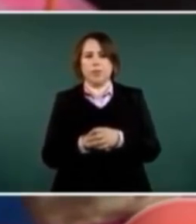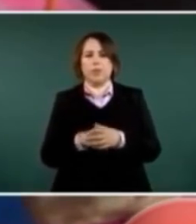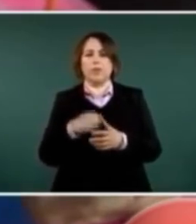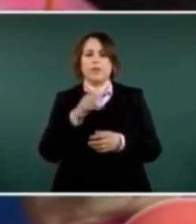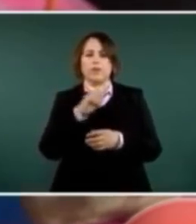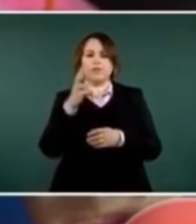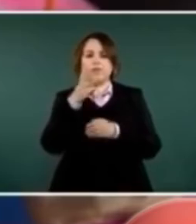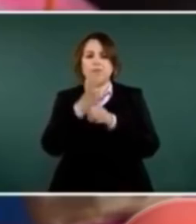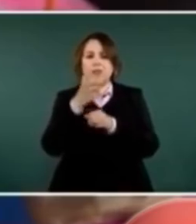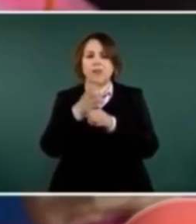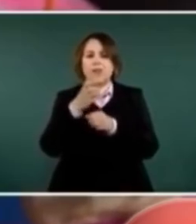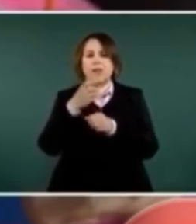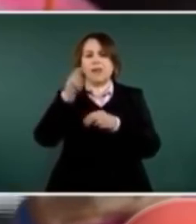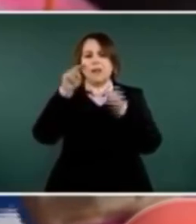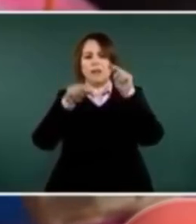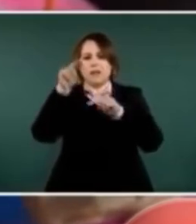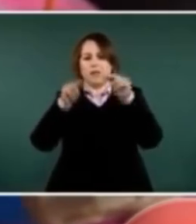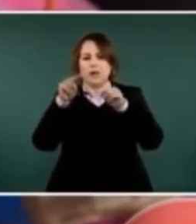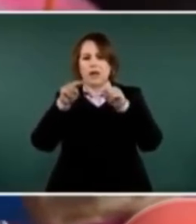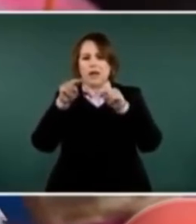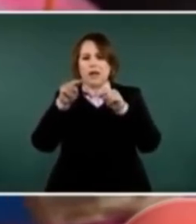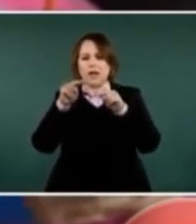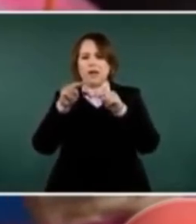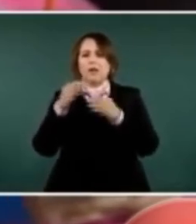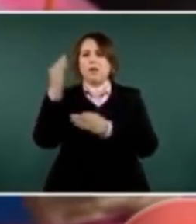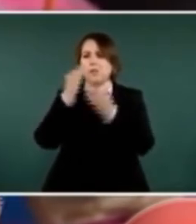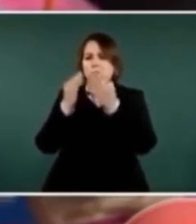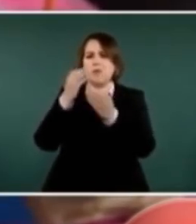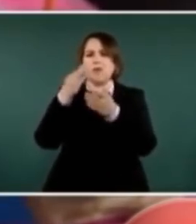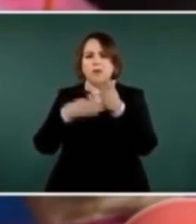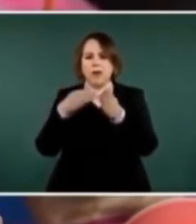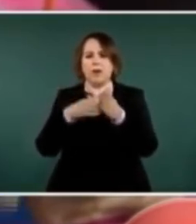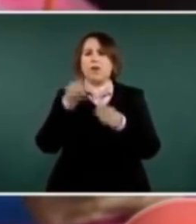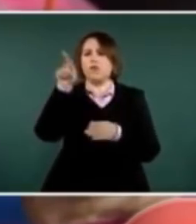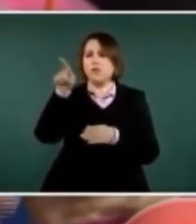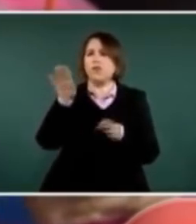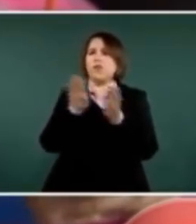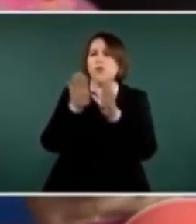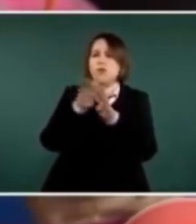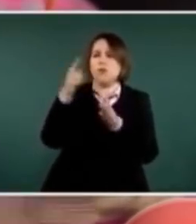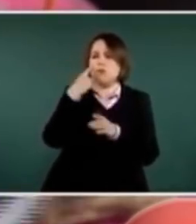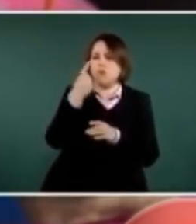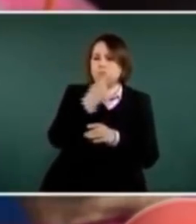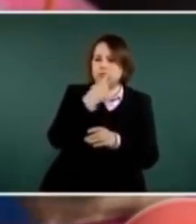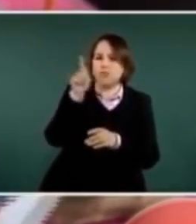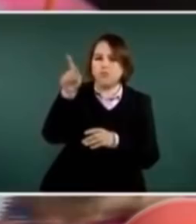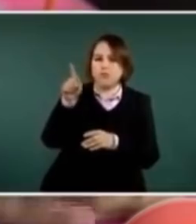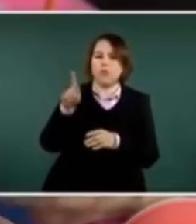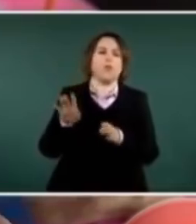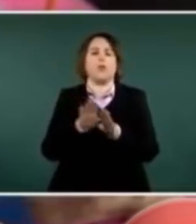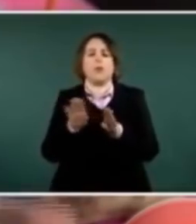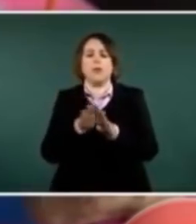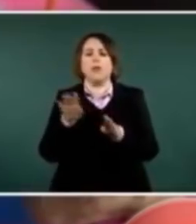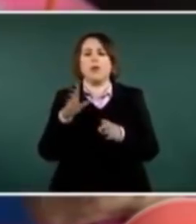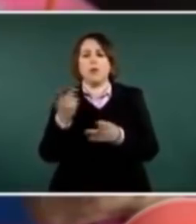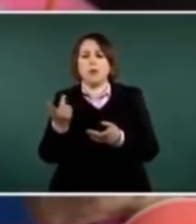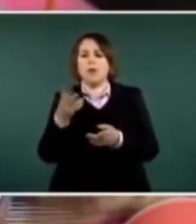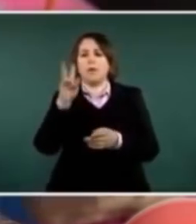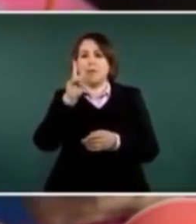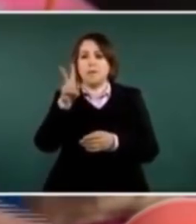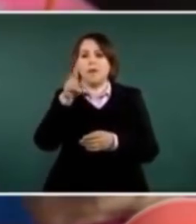como este asunto que reportes ha tenido usted acerca de la actitud de los directivos de estos hospitales